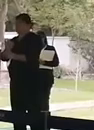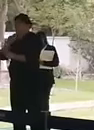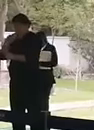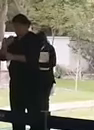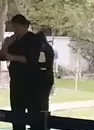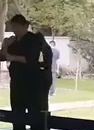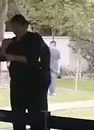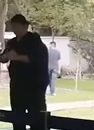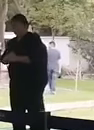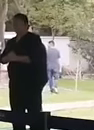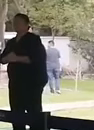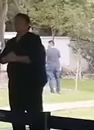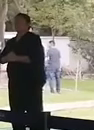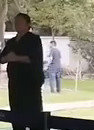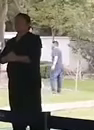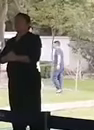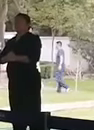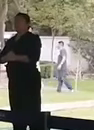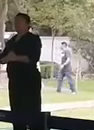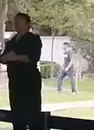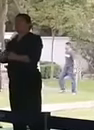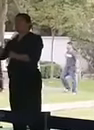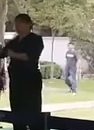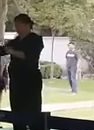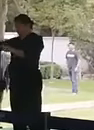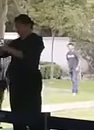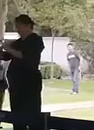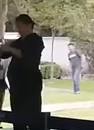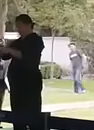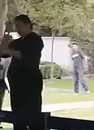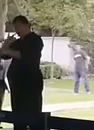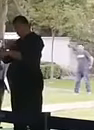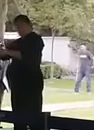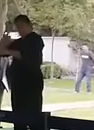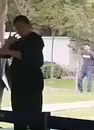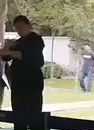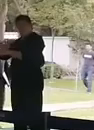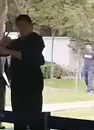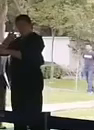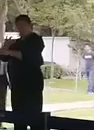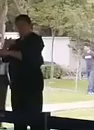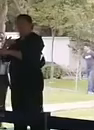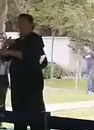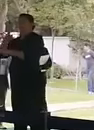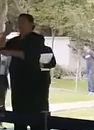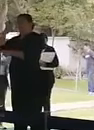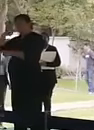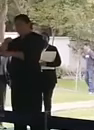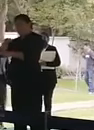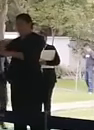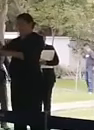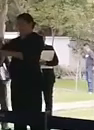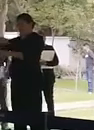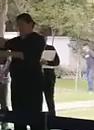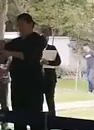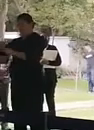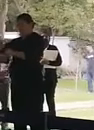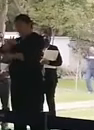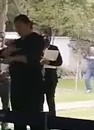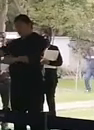pasa con el esfuerzo de ustedes para seguir criando este estado de seguridad aquí en